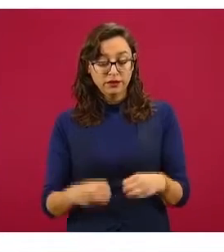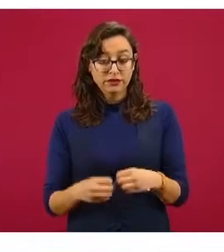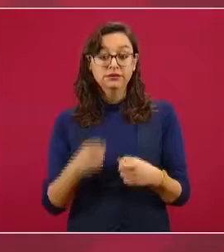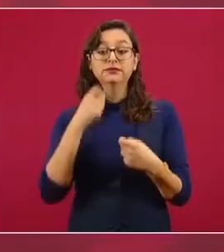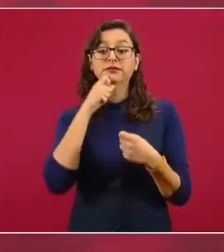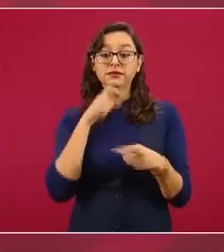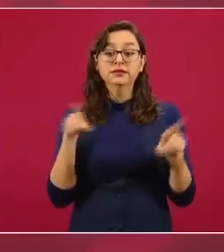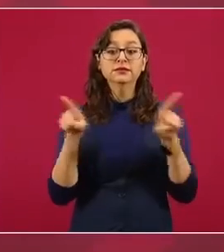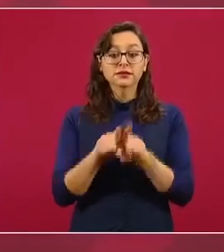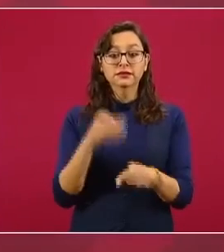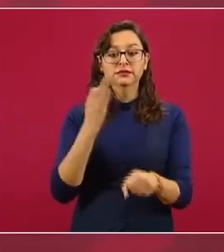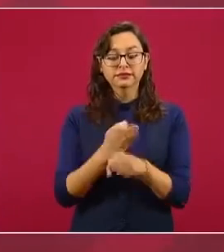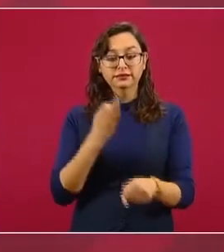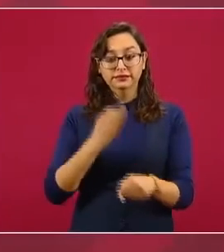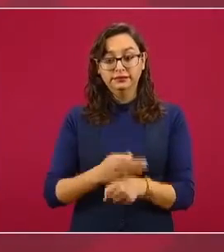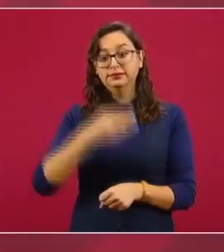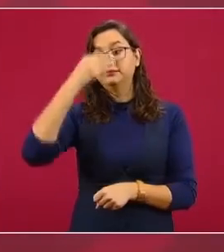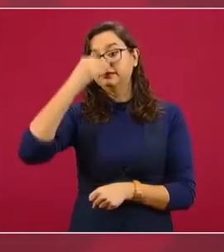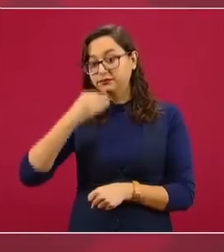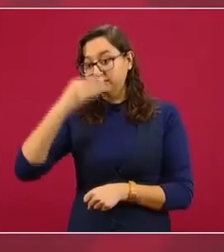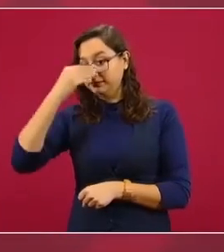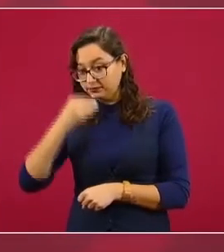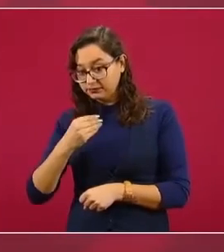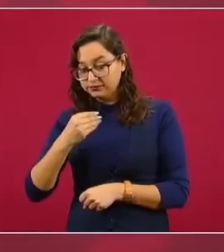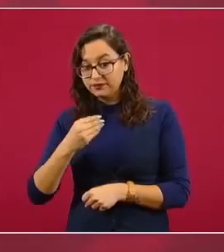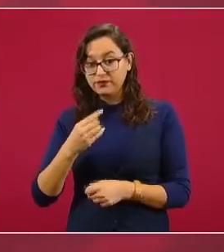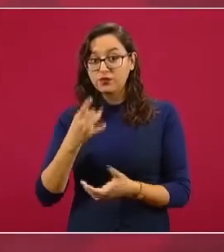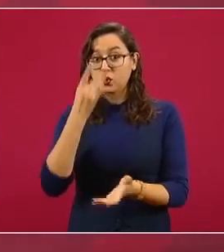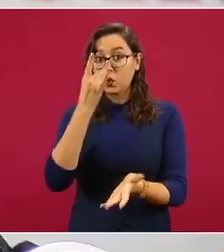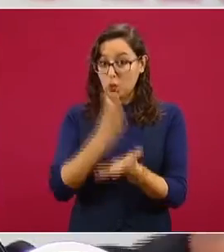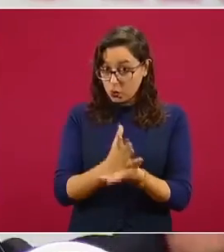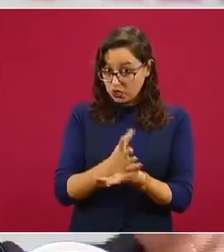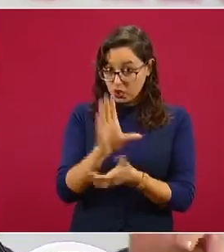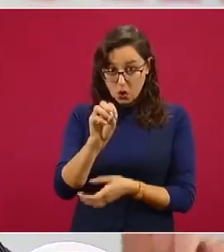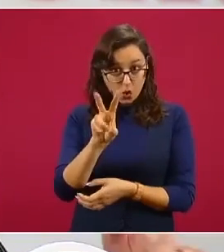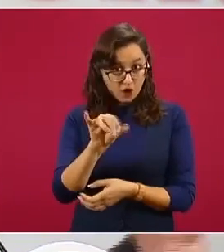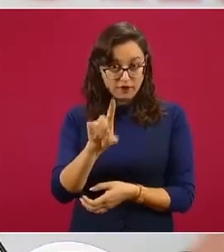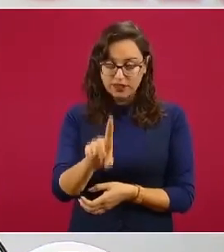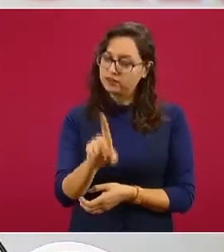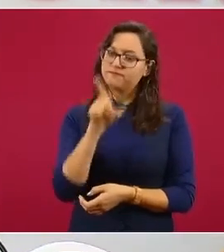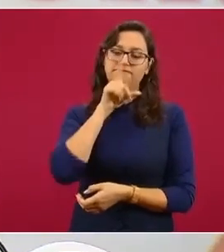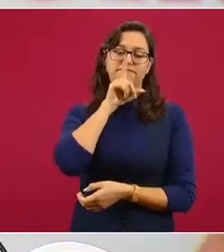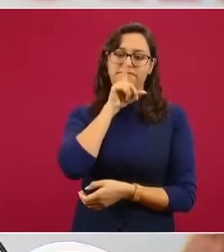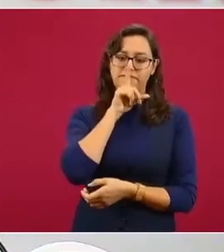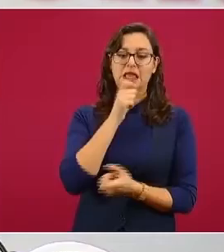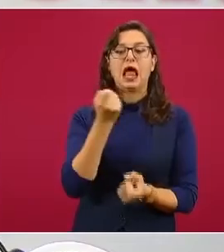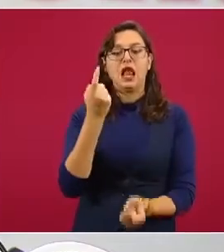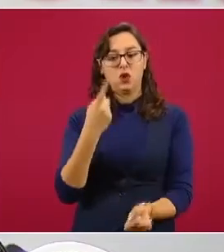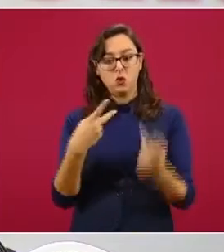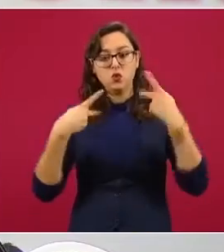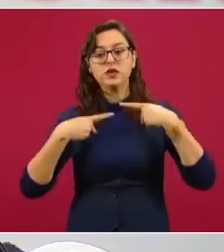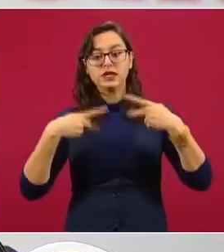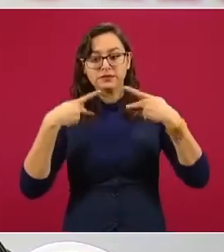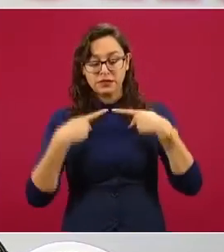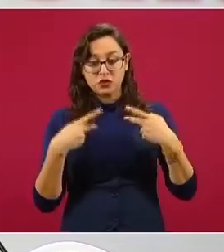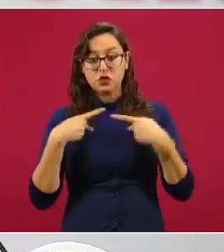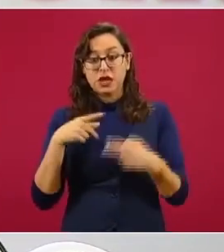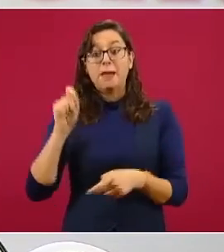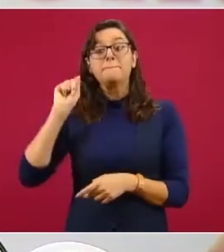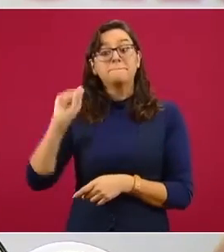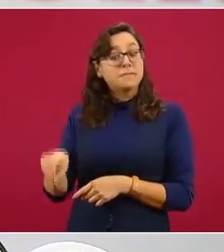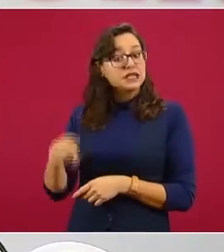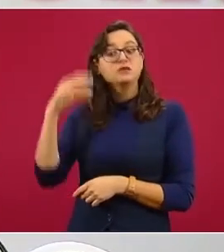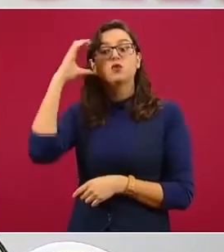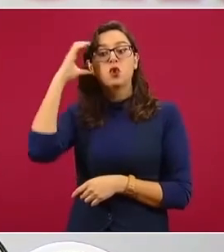influenza, entonces la hospitalización no es solamente por COVID. Hay personas que están hospitalizadas en estas mismas camas